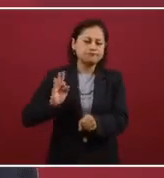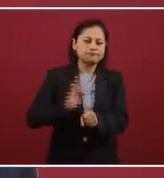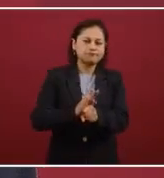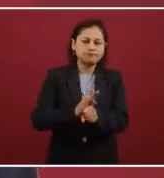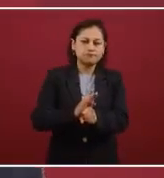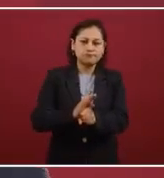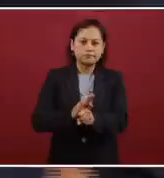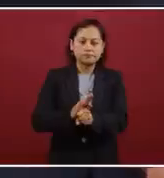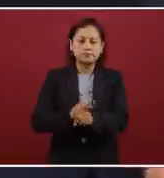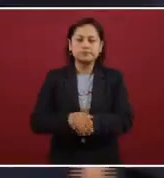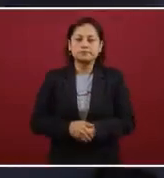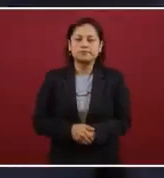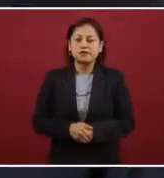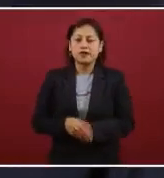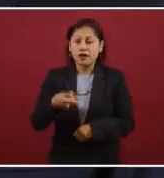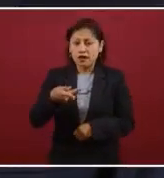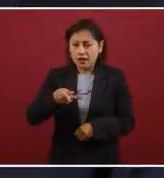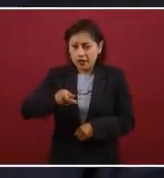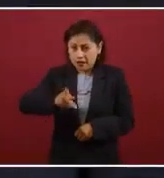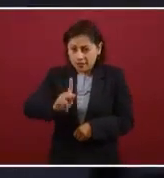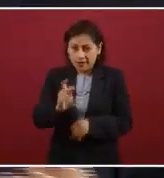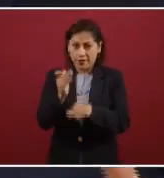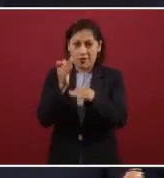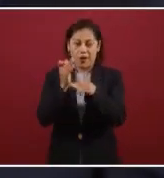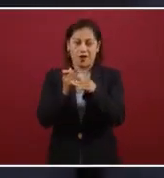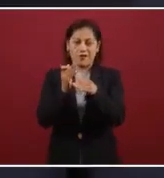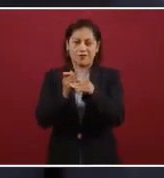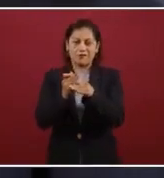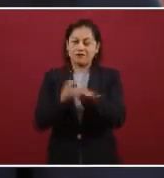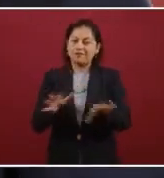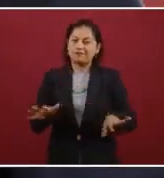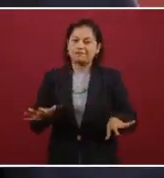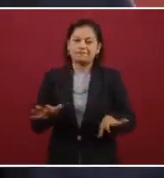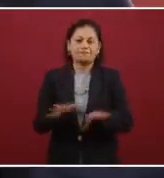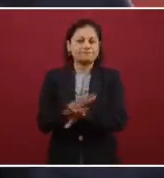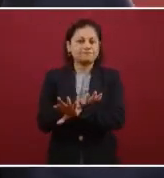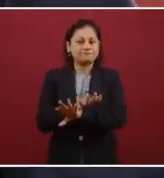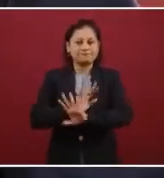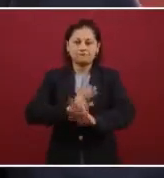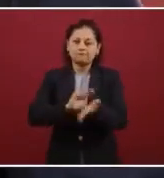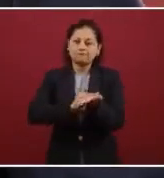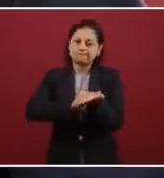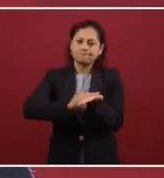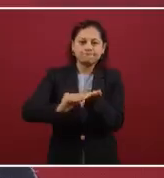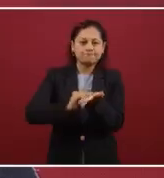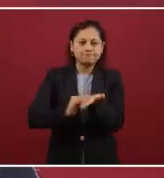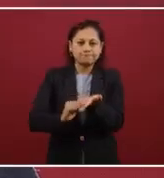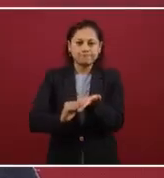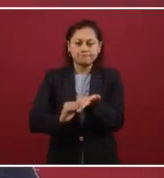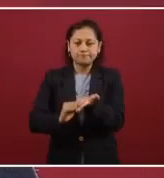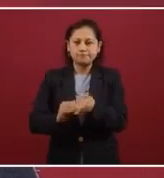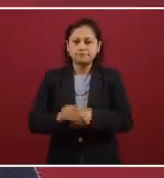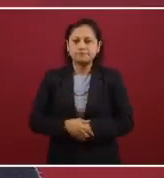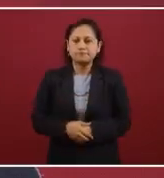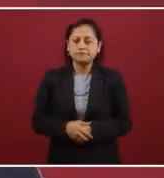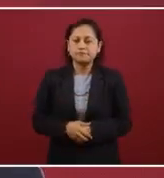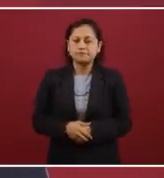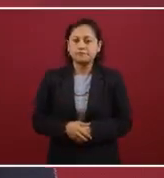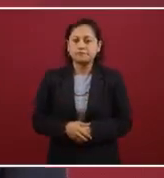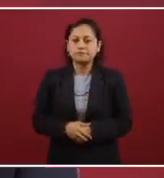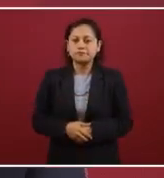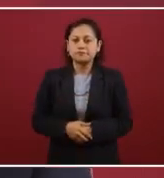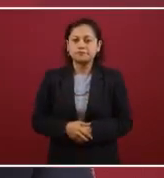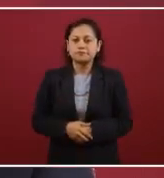Pero ya no existe eso, ya esto cambió y está siendo